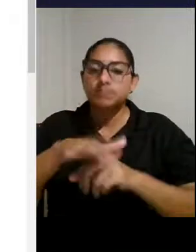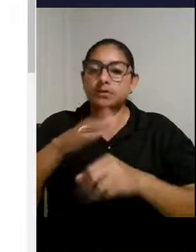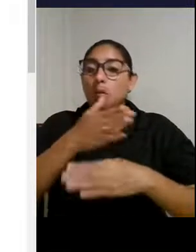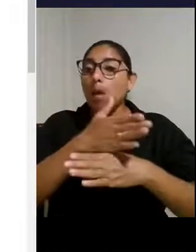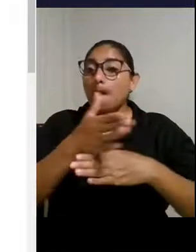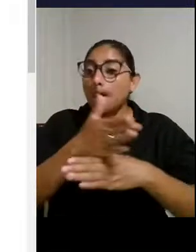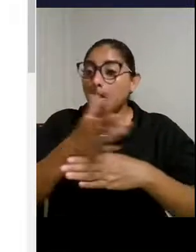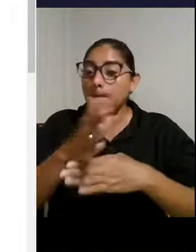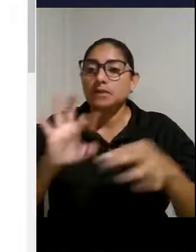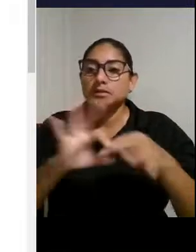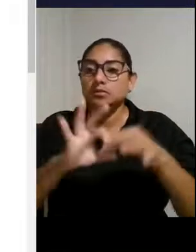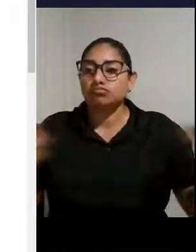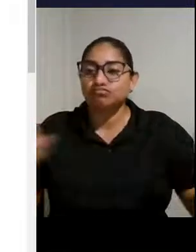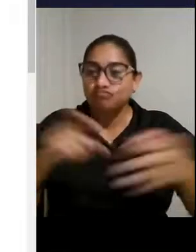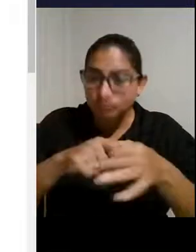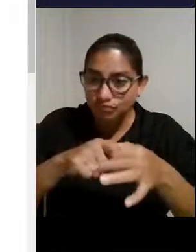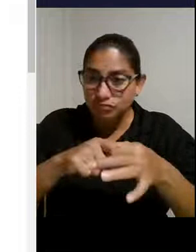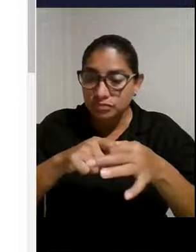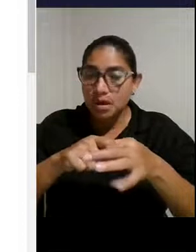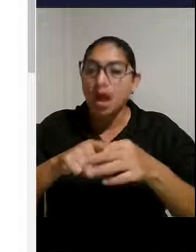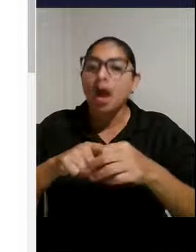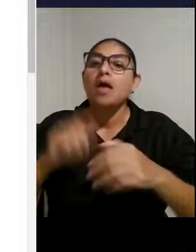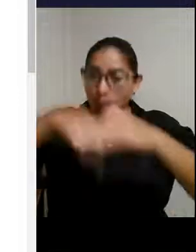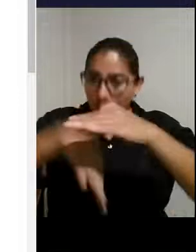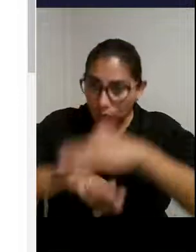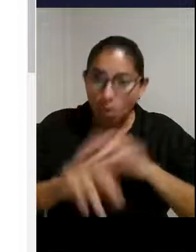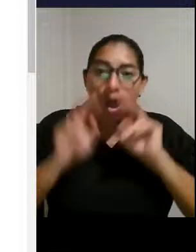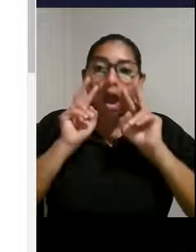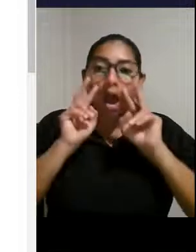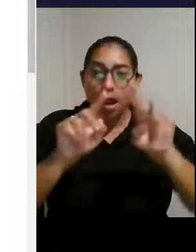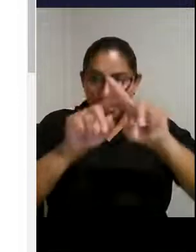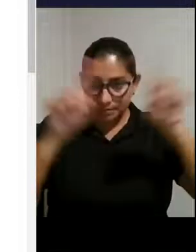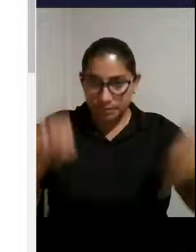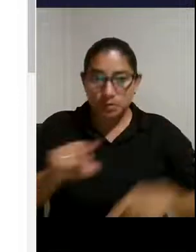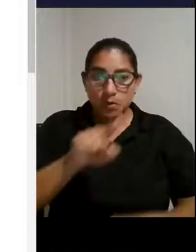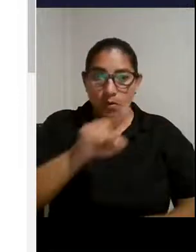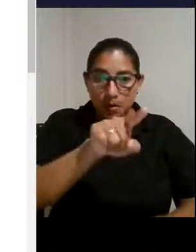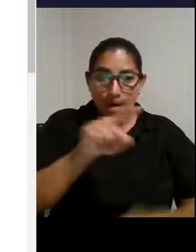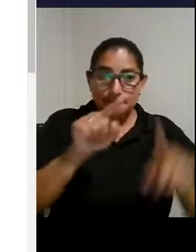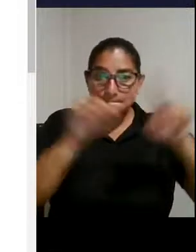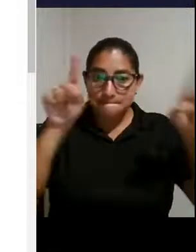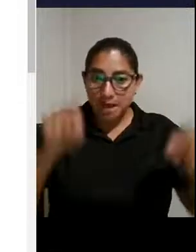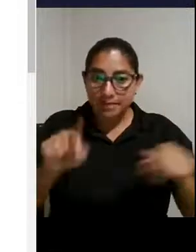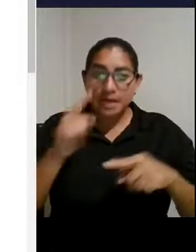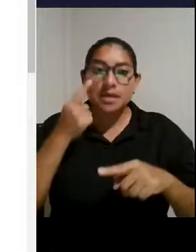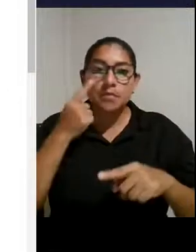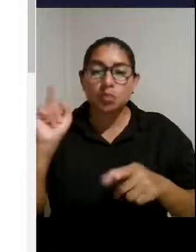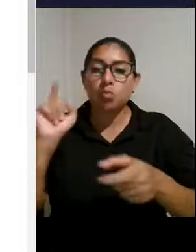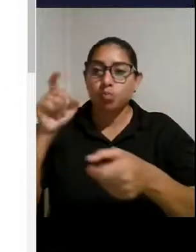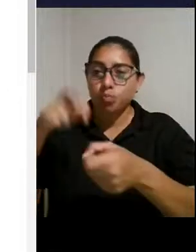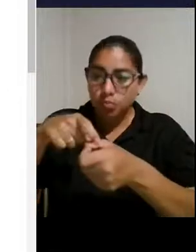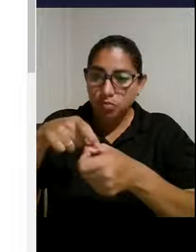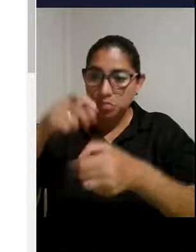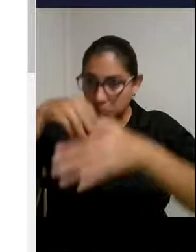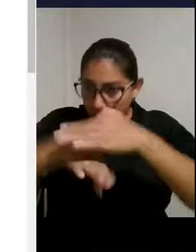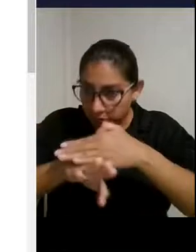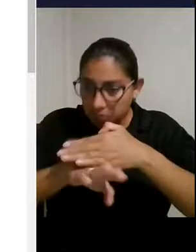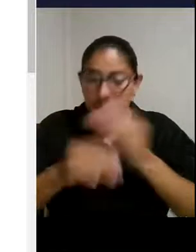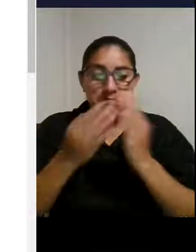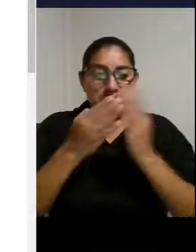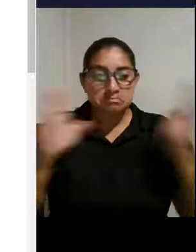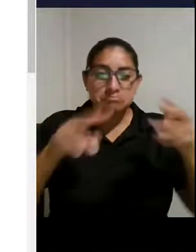compartir el enlace, que es el que ustedes pueden ver en la parte superior de sus pantallas, para que puedan accesar a él y